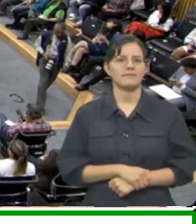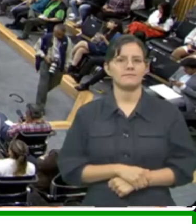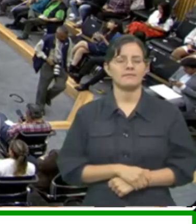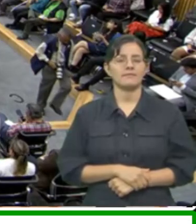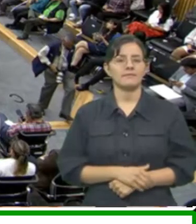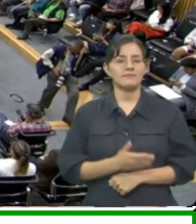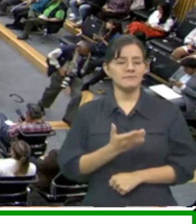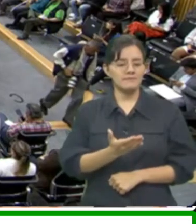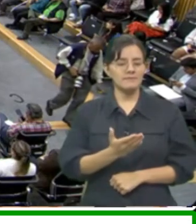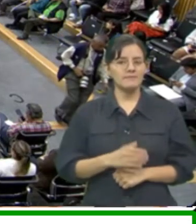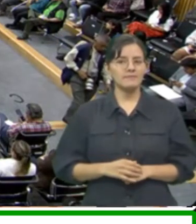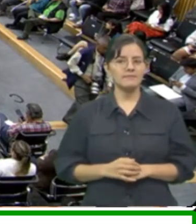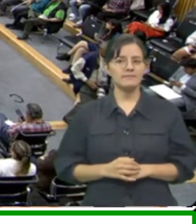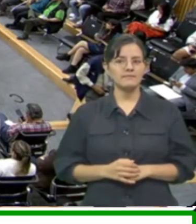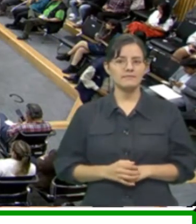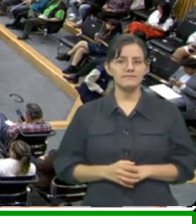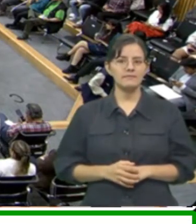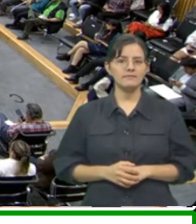Adelante,